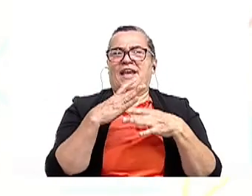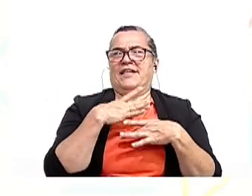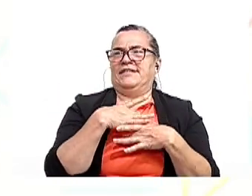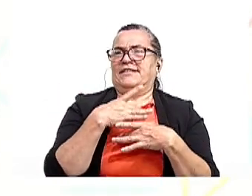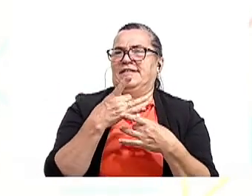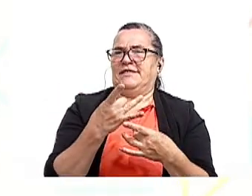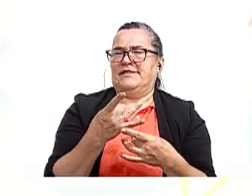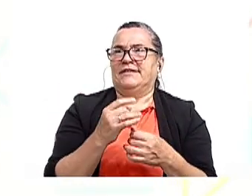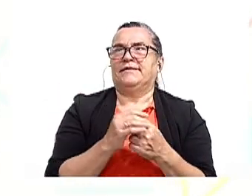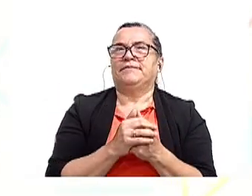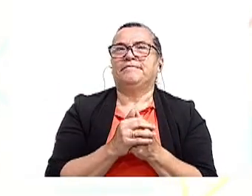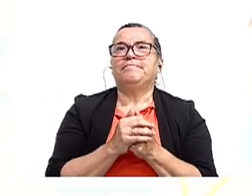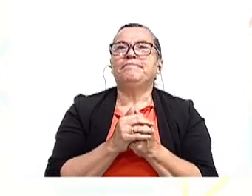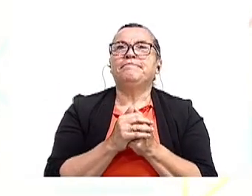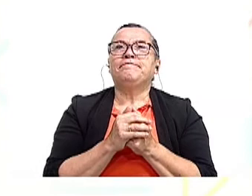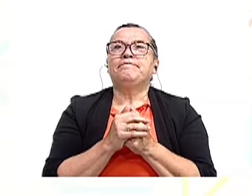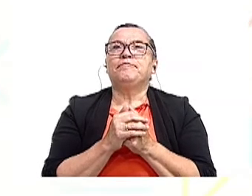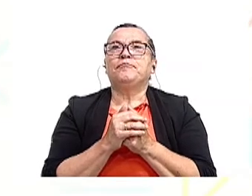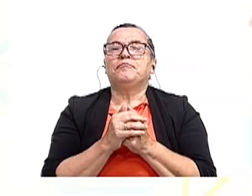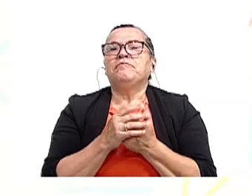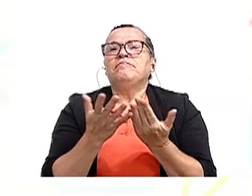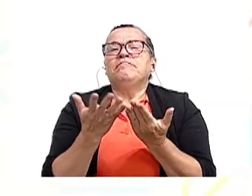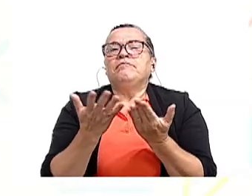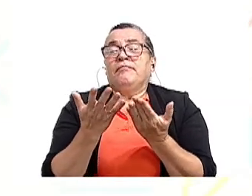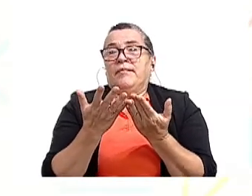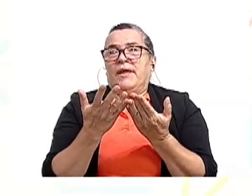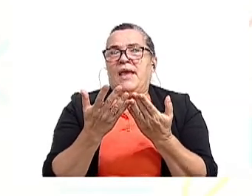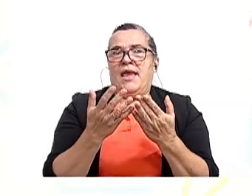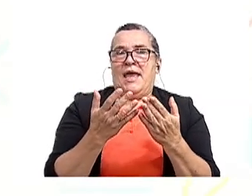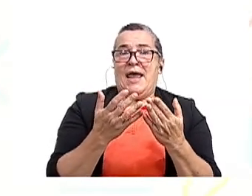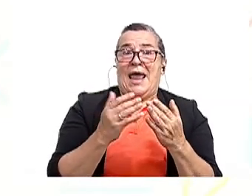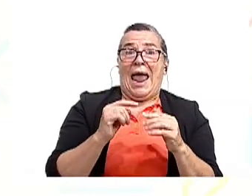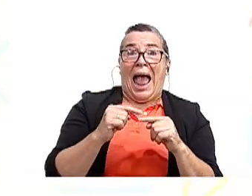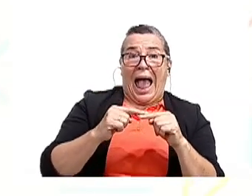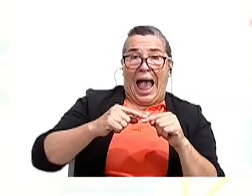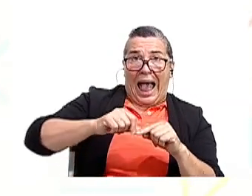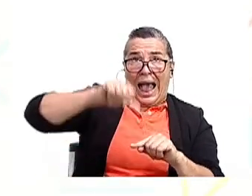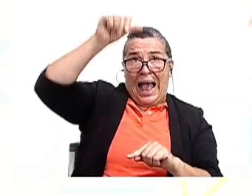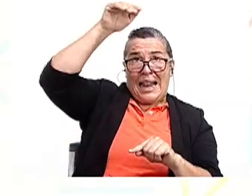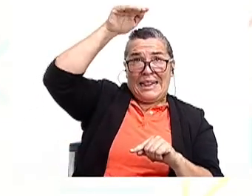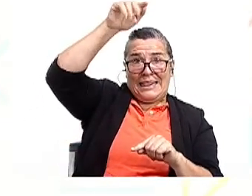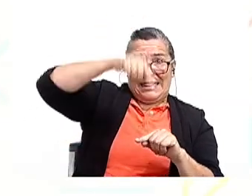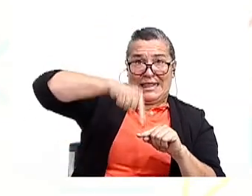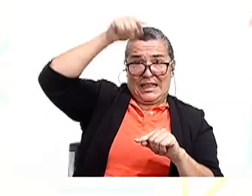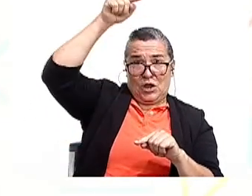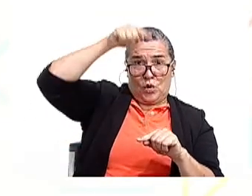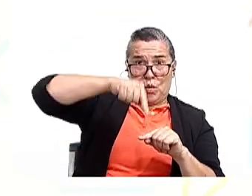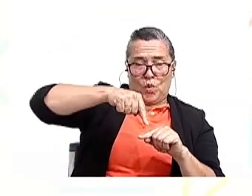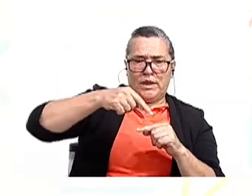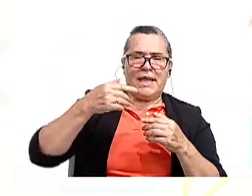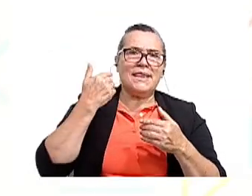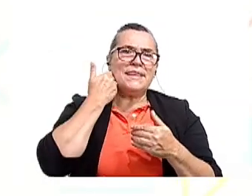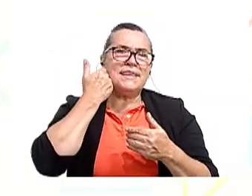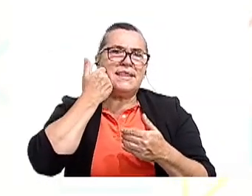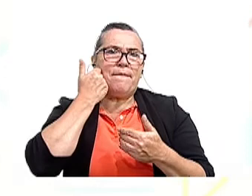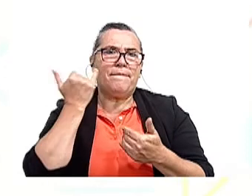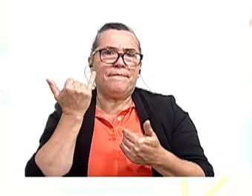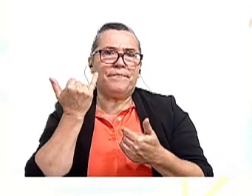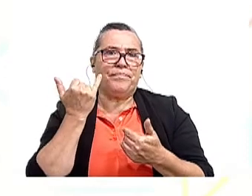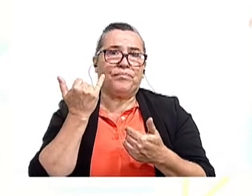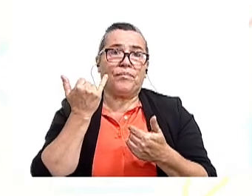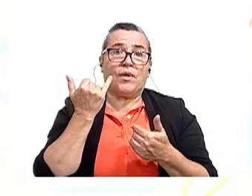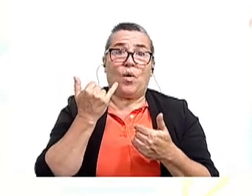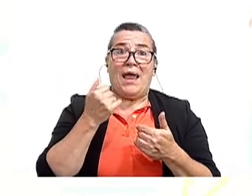interesante que existe entre la altitud y la temperatura. A medida que el aire